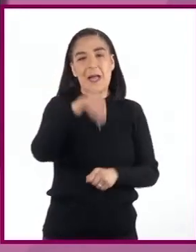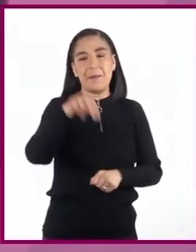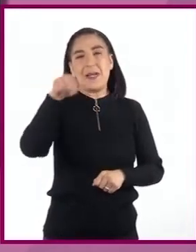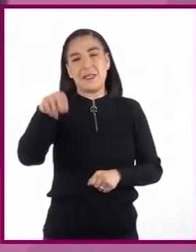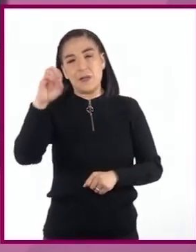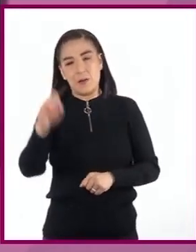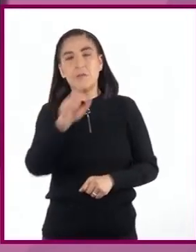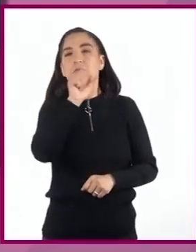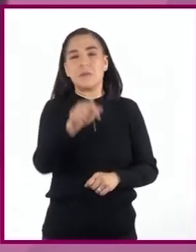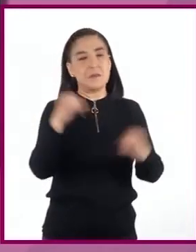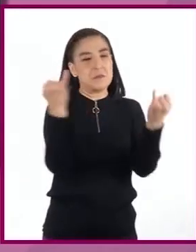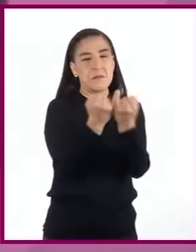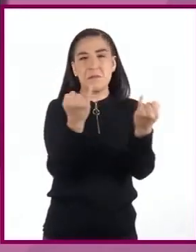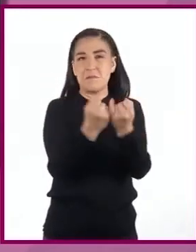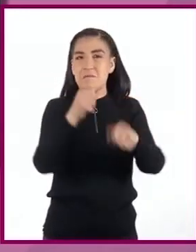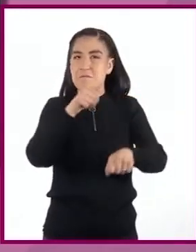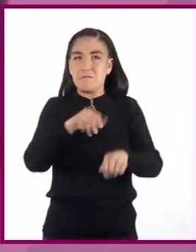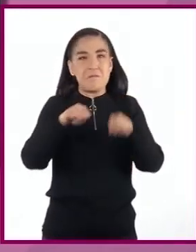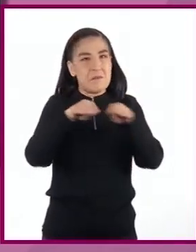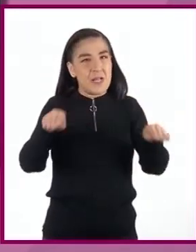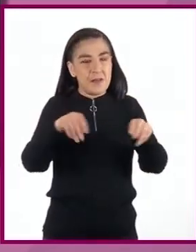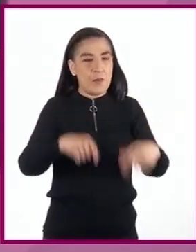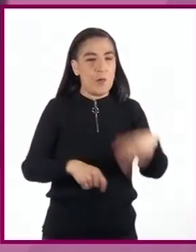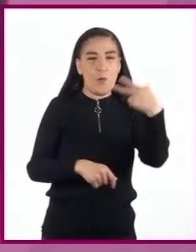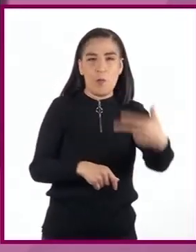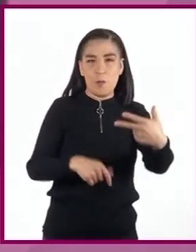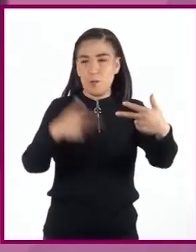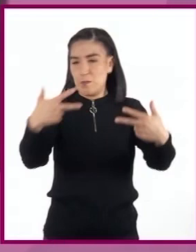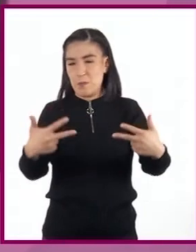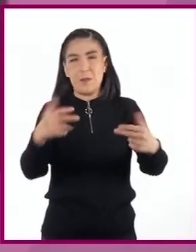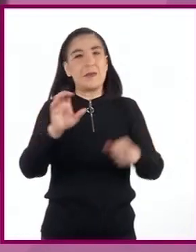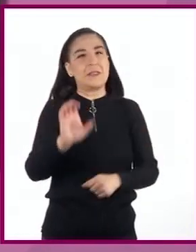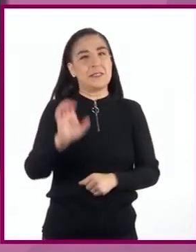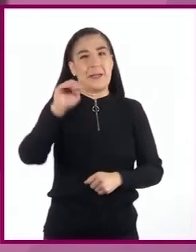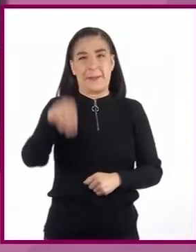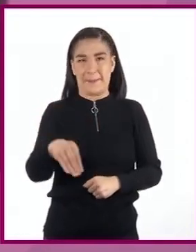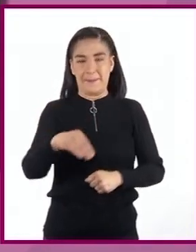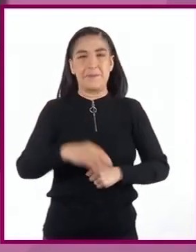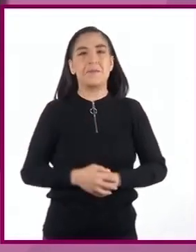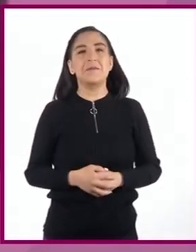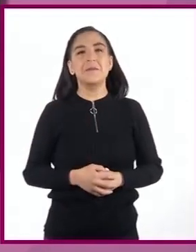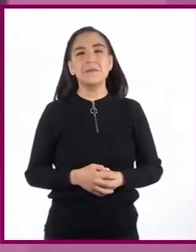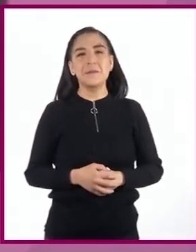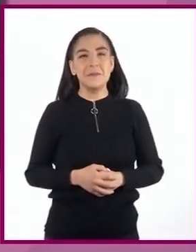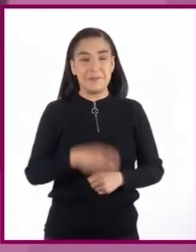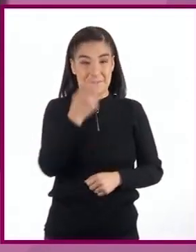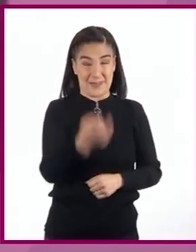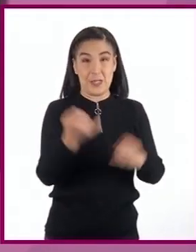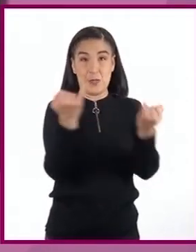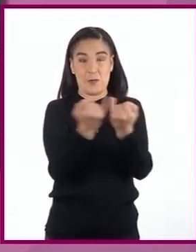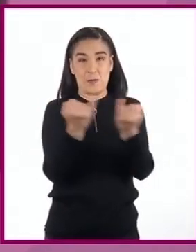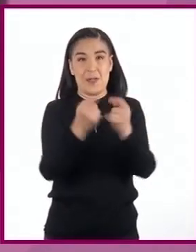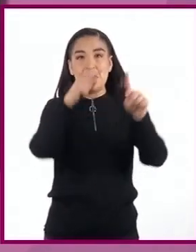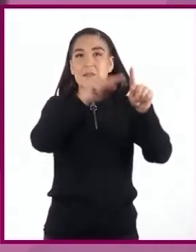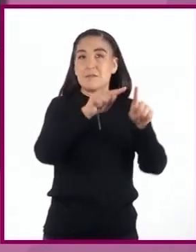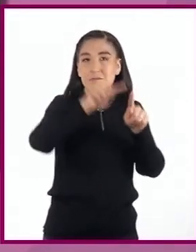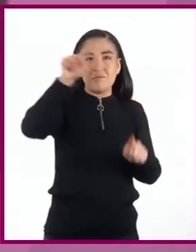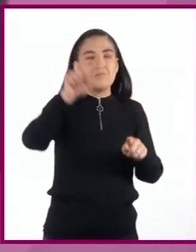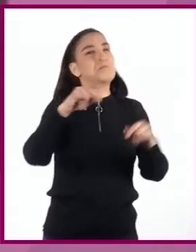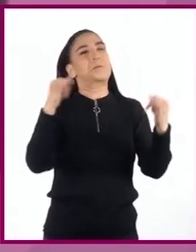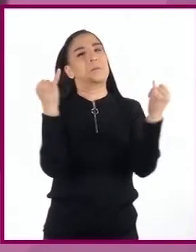las mismas longitudes, es decir, 8 centímetros, por lo que estos dos lados son